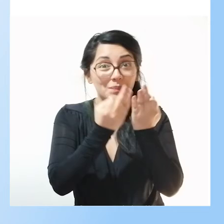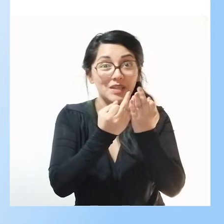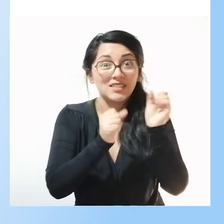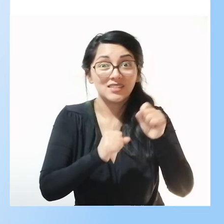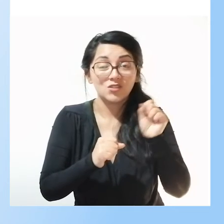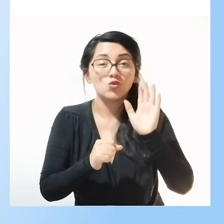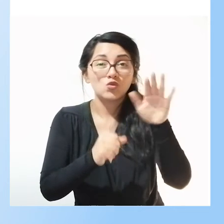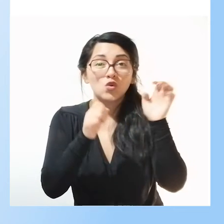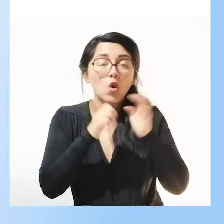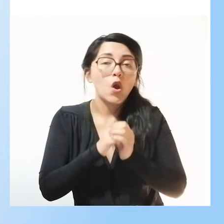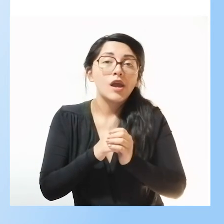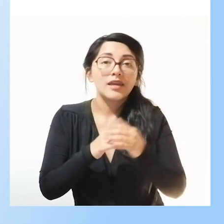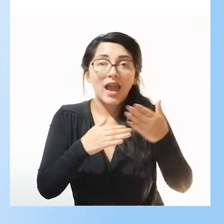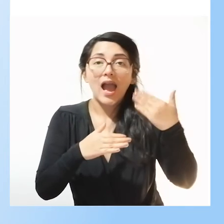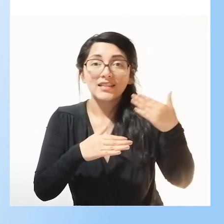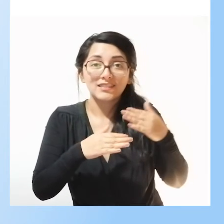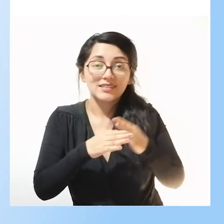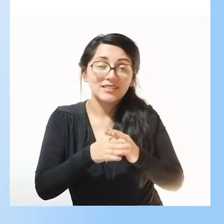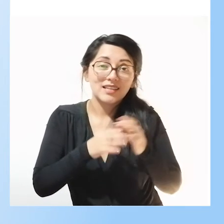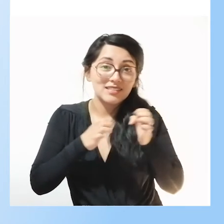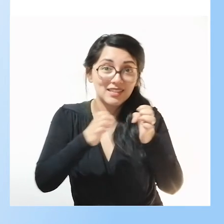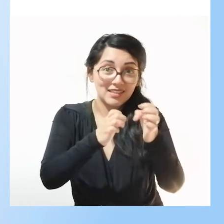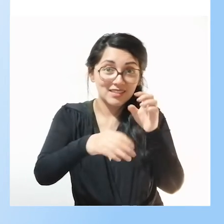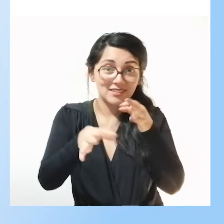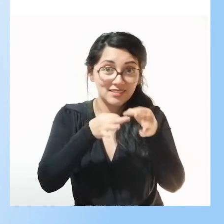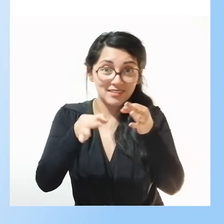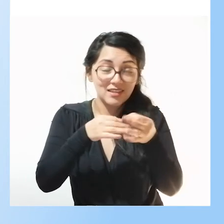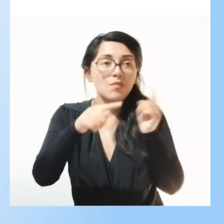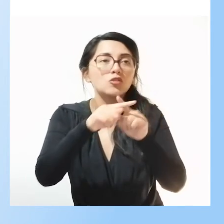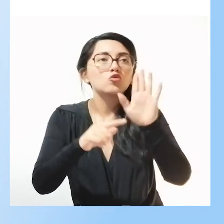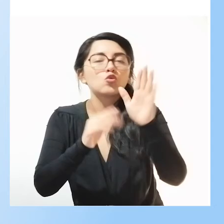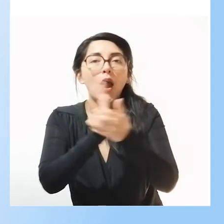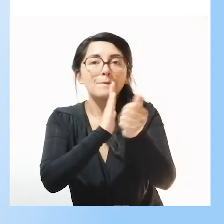de las estrategias anteriores, desarrollando sus competencias parentales